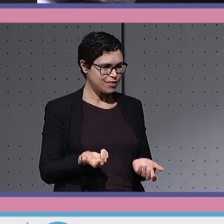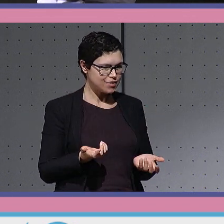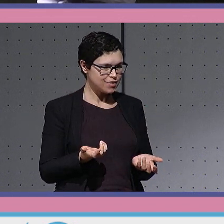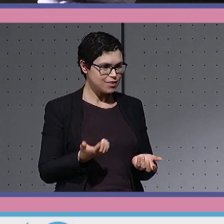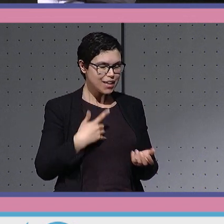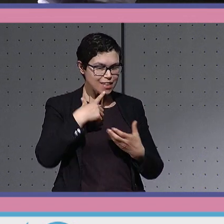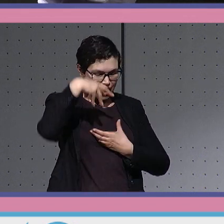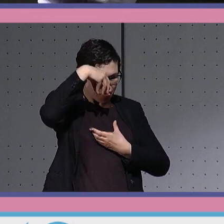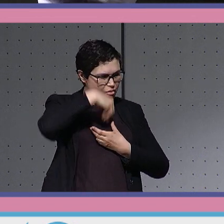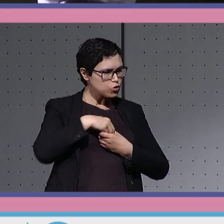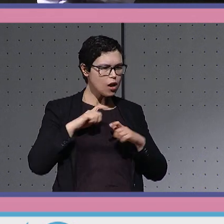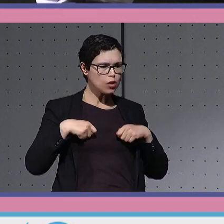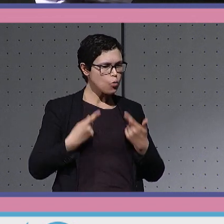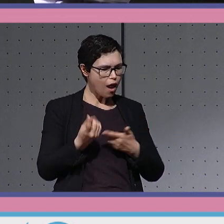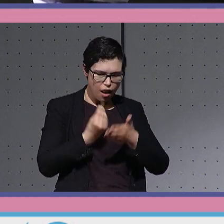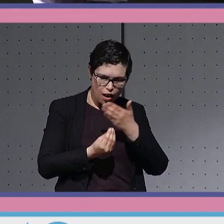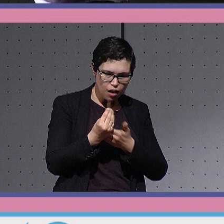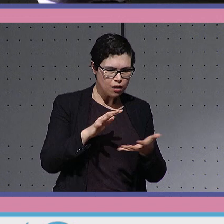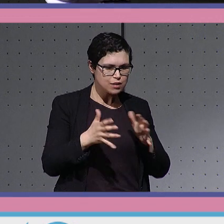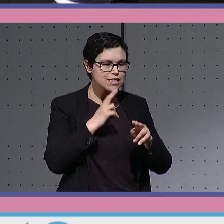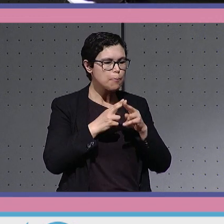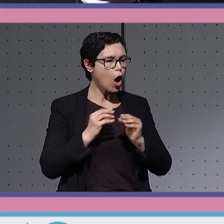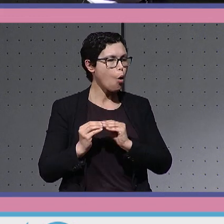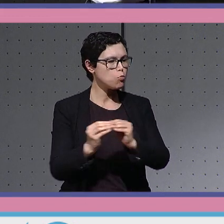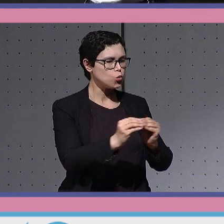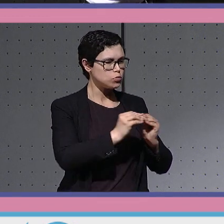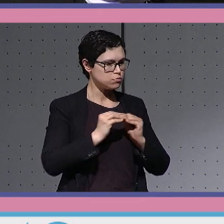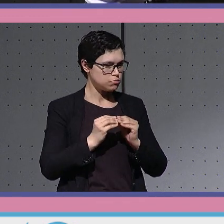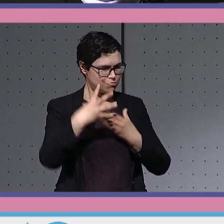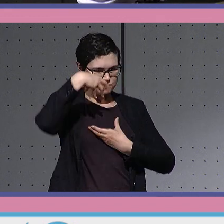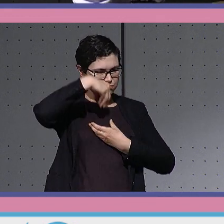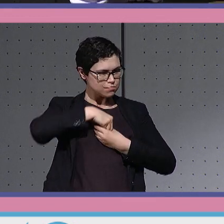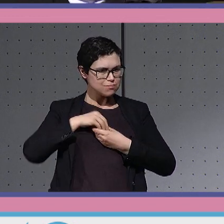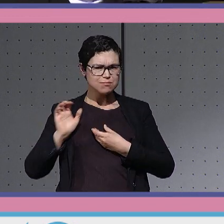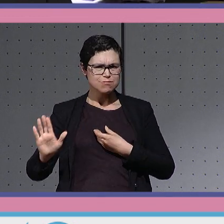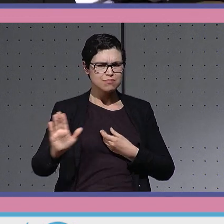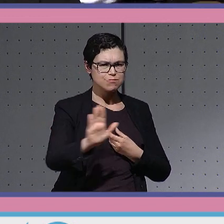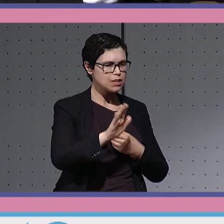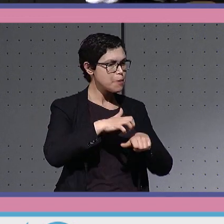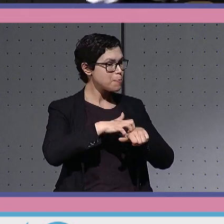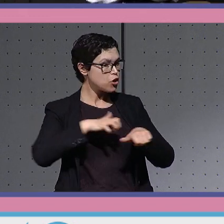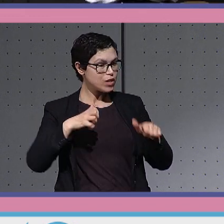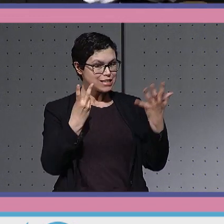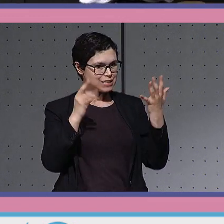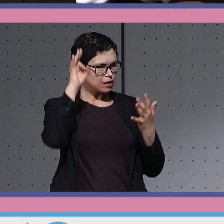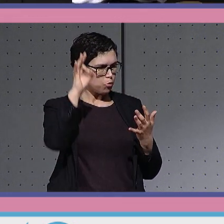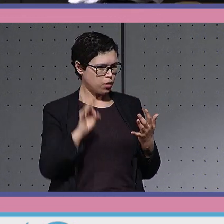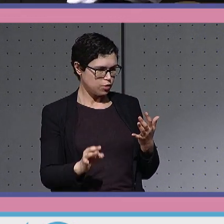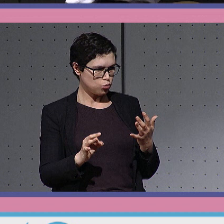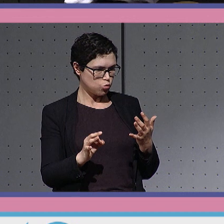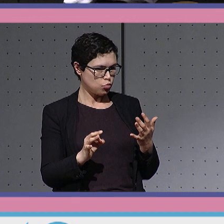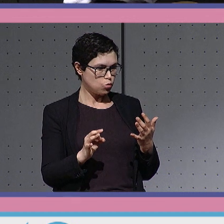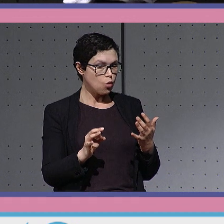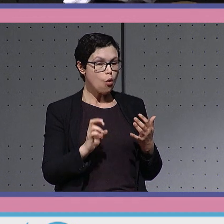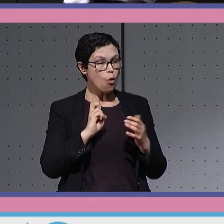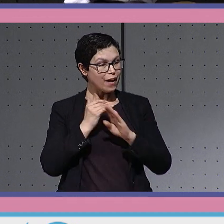todos tenemos, es variación común. La variación común es mayoritaria en TEA. Es mayor la variación común que un